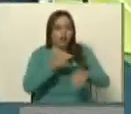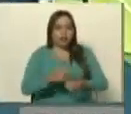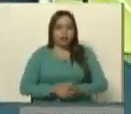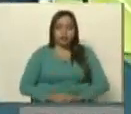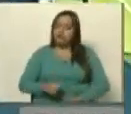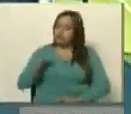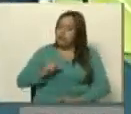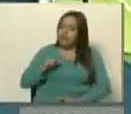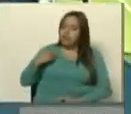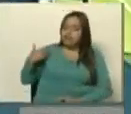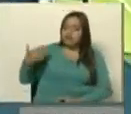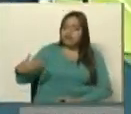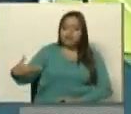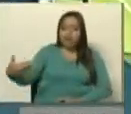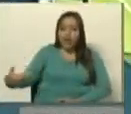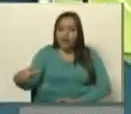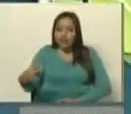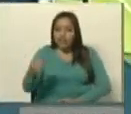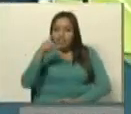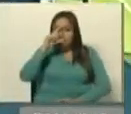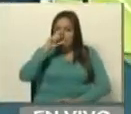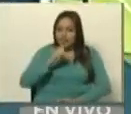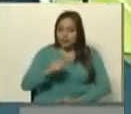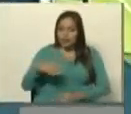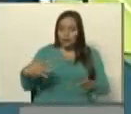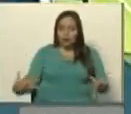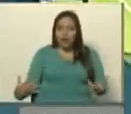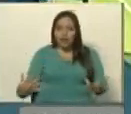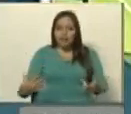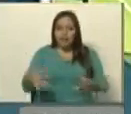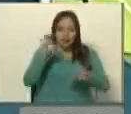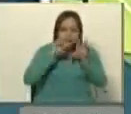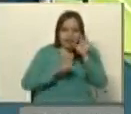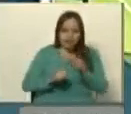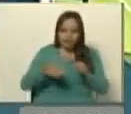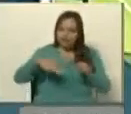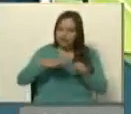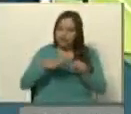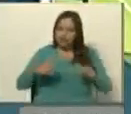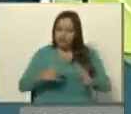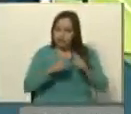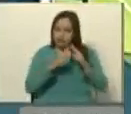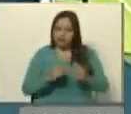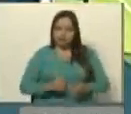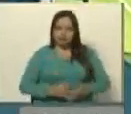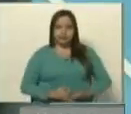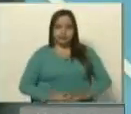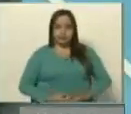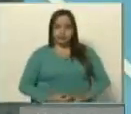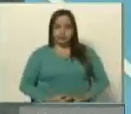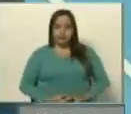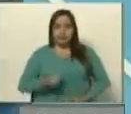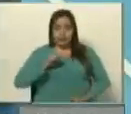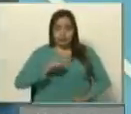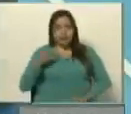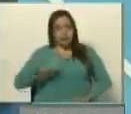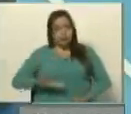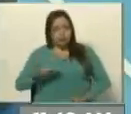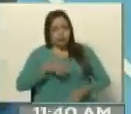han pasado, ¿cuál es el contexto, cuál es el aprendizaje, dónde nos encontramos? Mira, es importante que tú digas